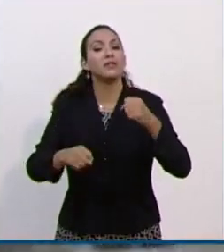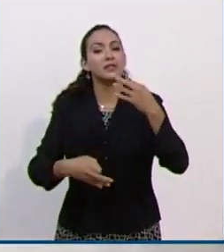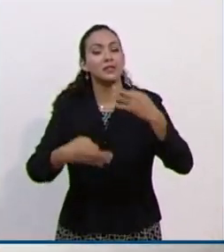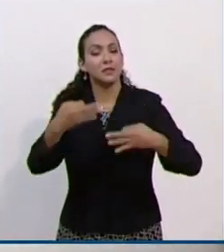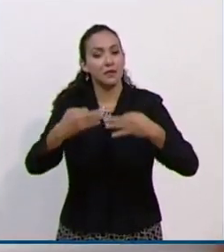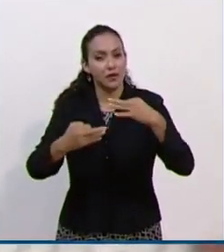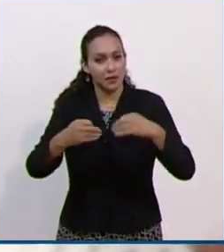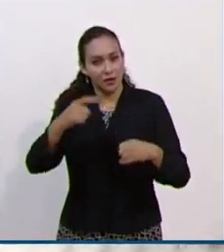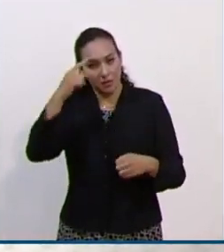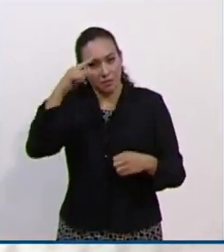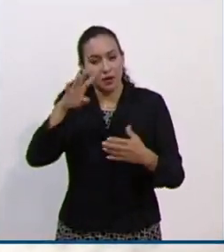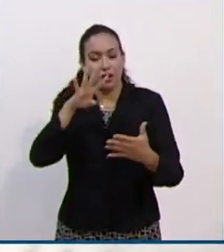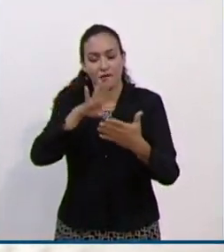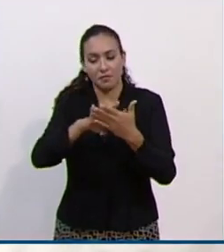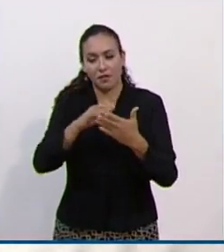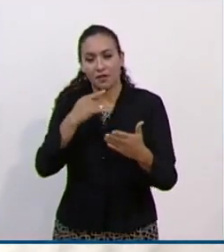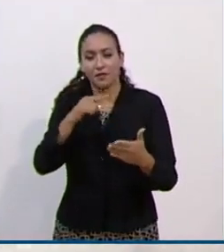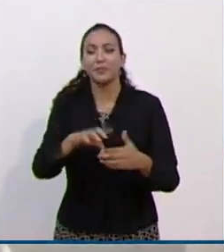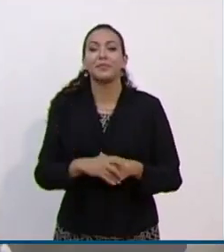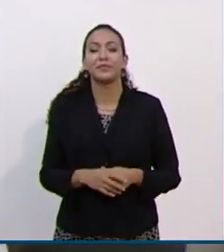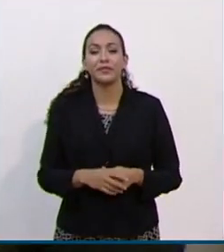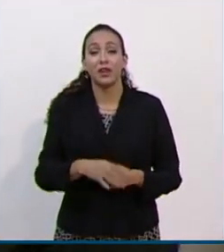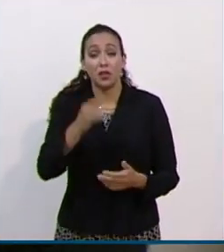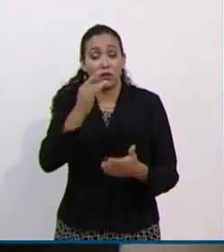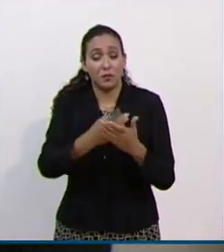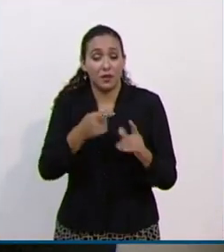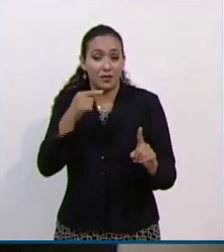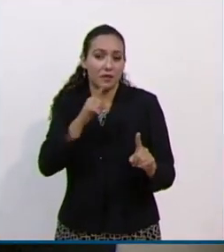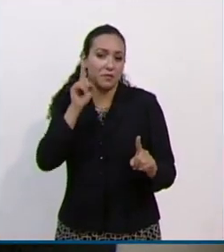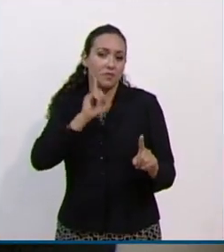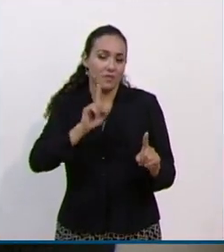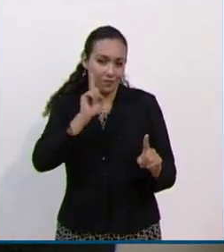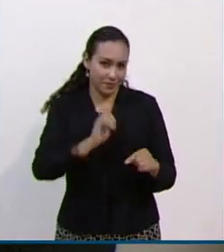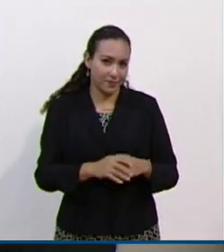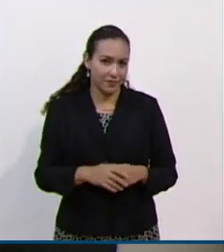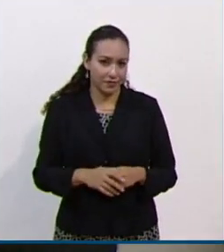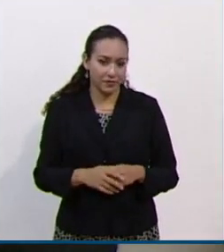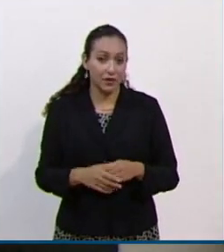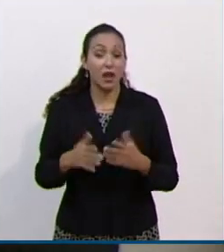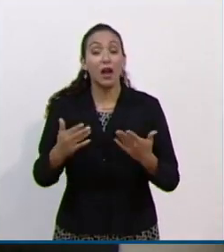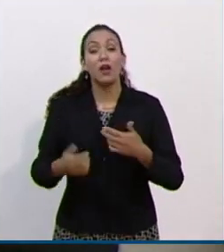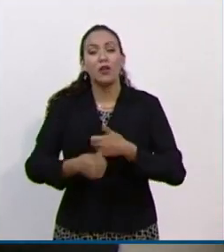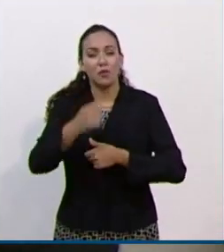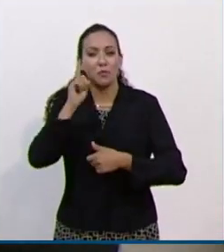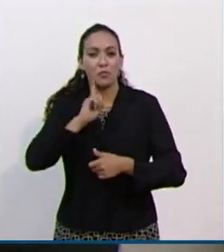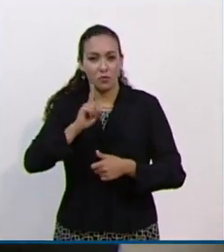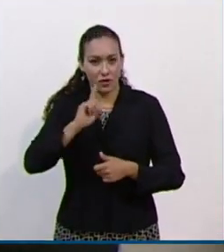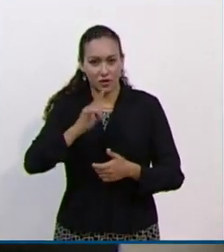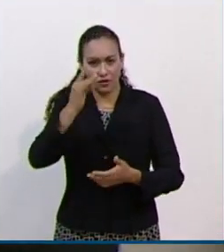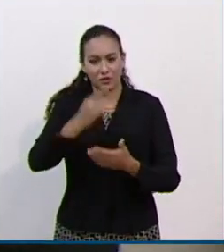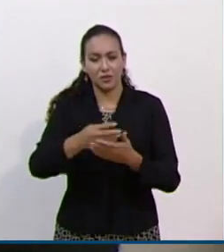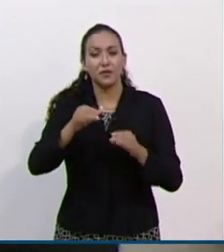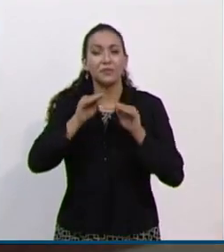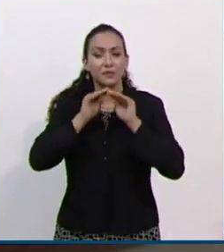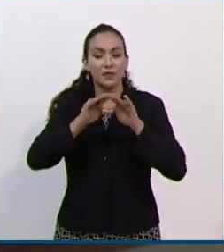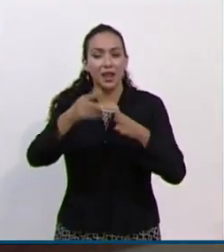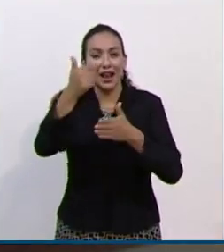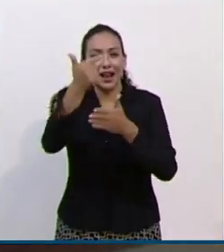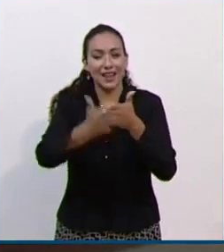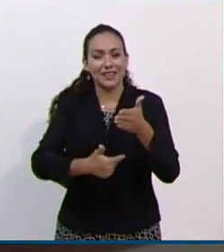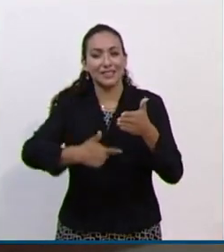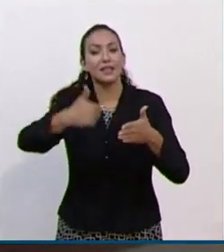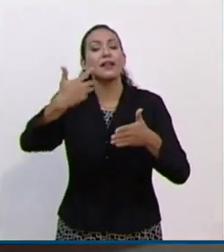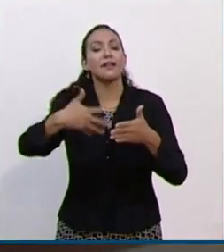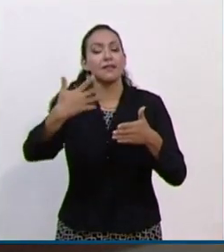penal acusatorio, uno de ellos exclusivo para mujeres. En el caso del concurso exclusivo para mujeres, se publicó la lista de 15